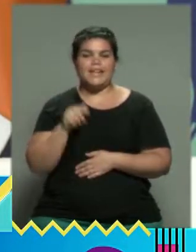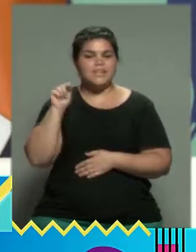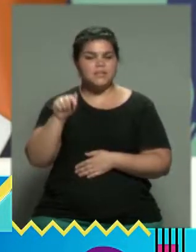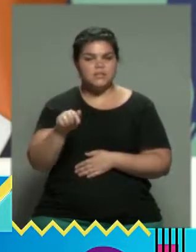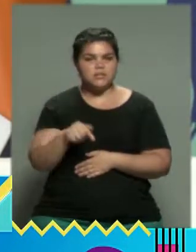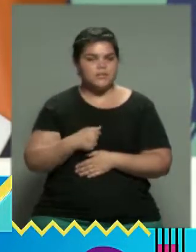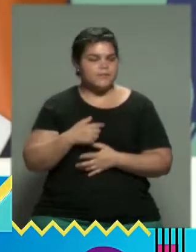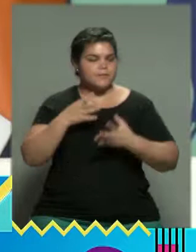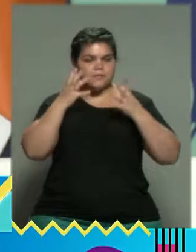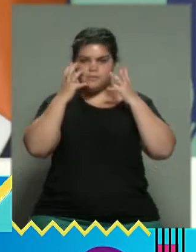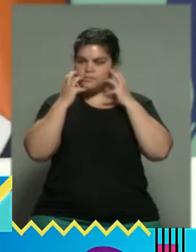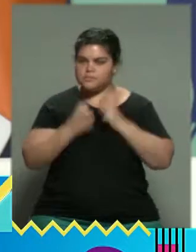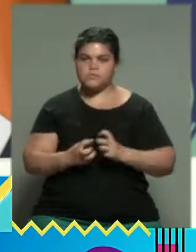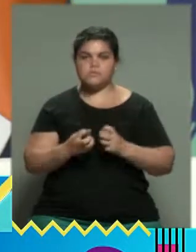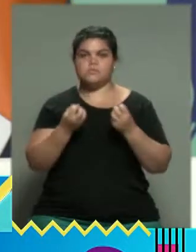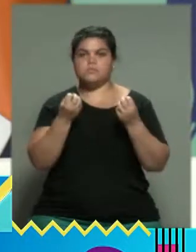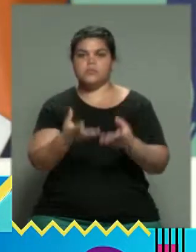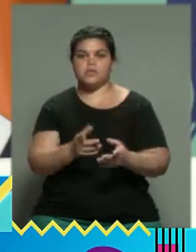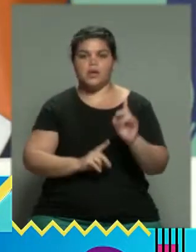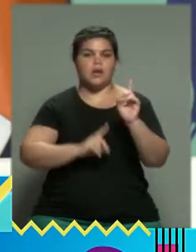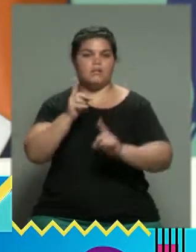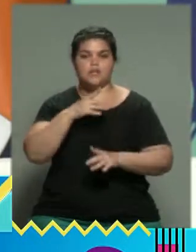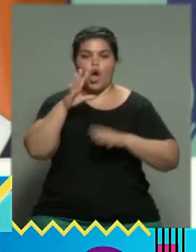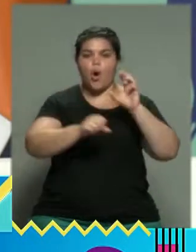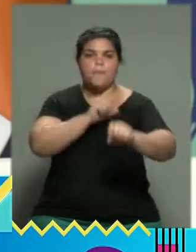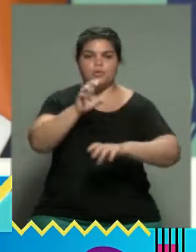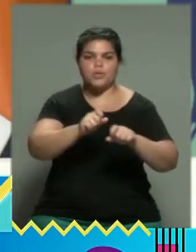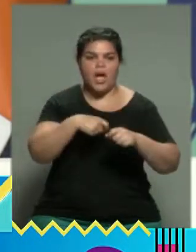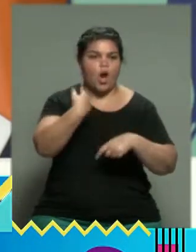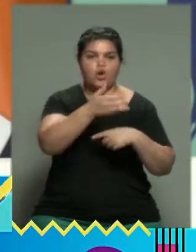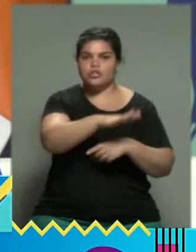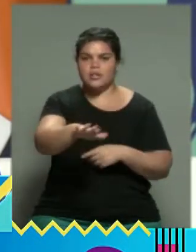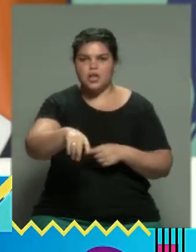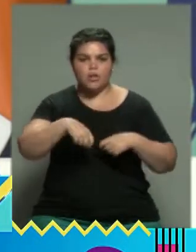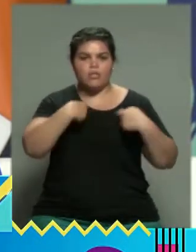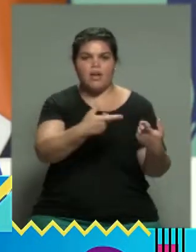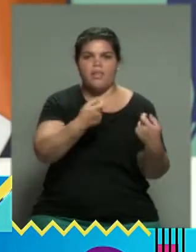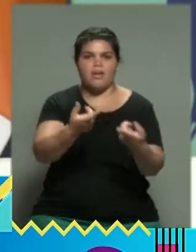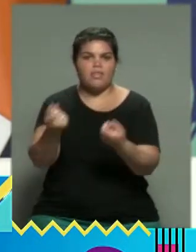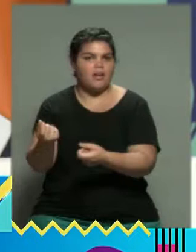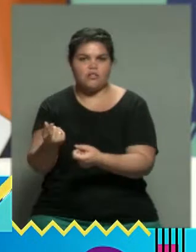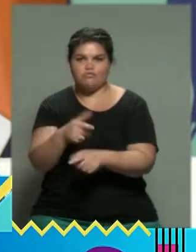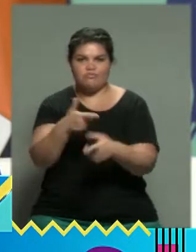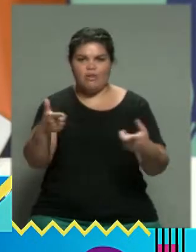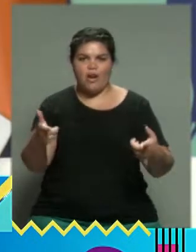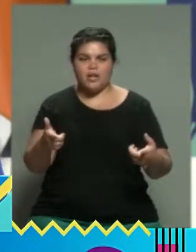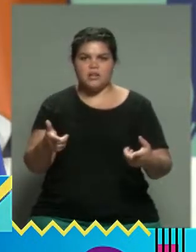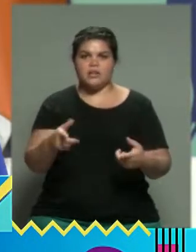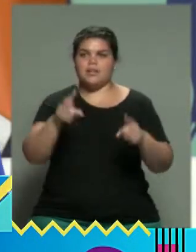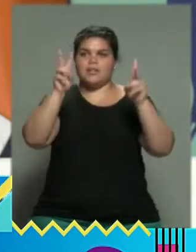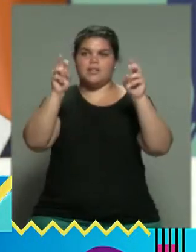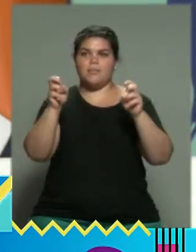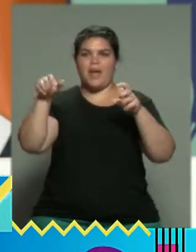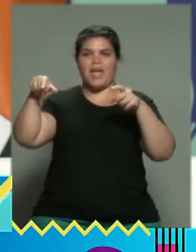mucha rabia, porque decía, ¿por qué no tienen oportunidades otros chicos? El tema del estadio que